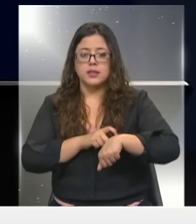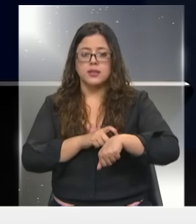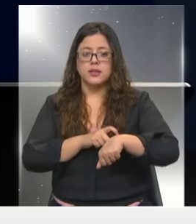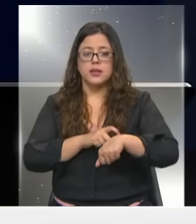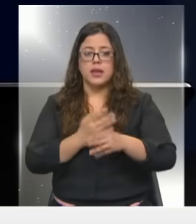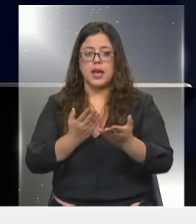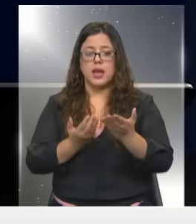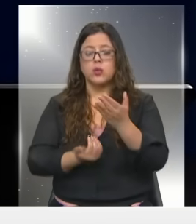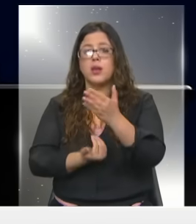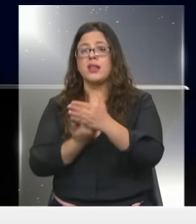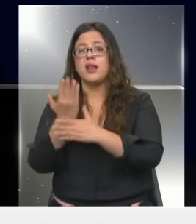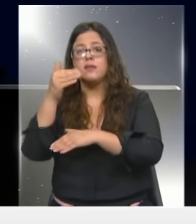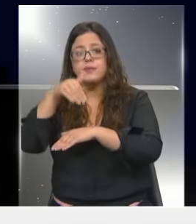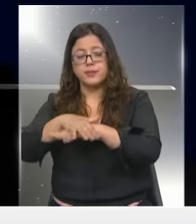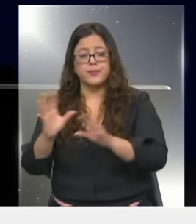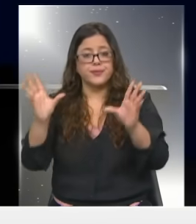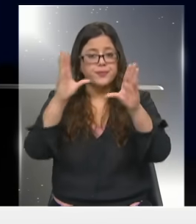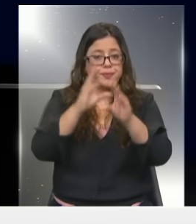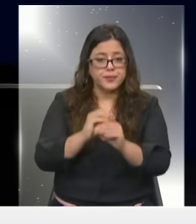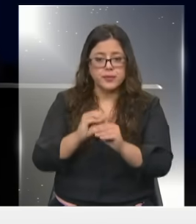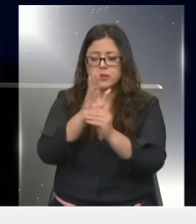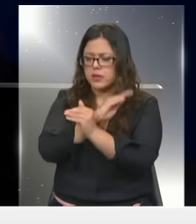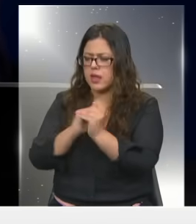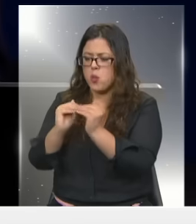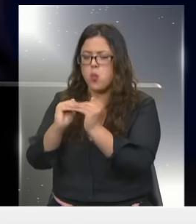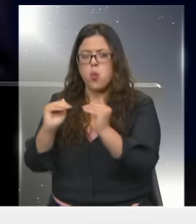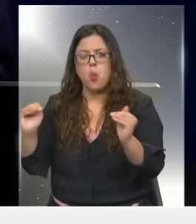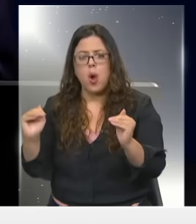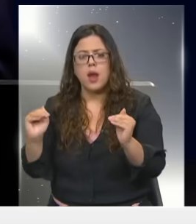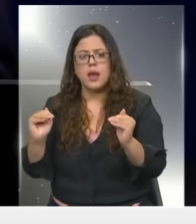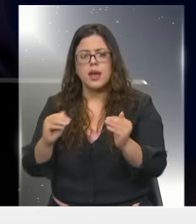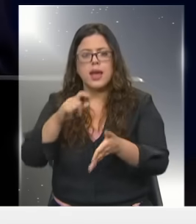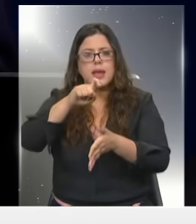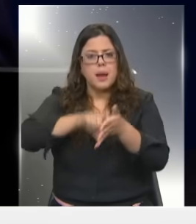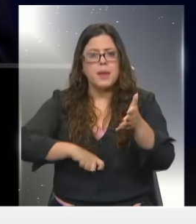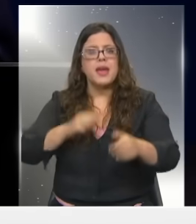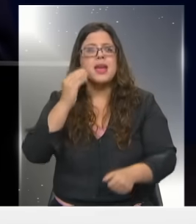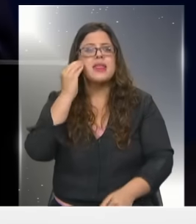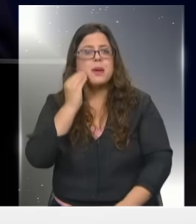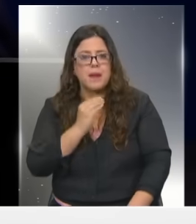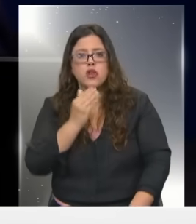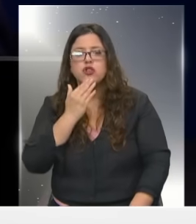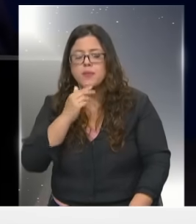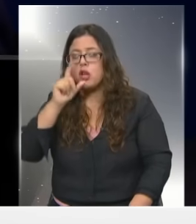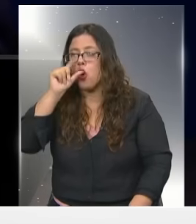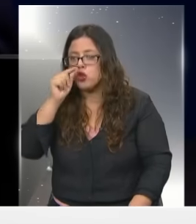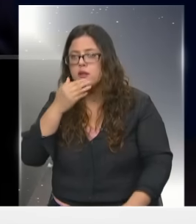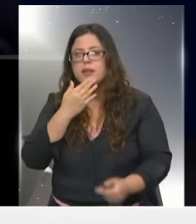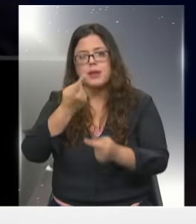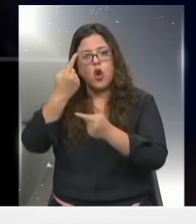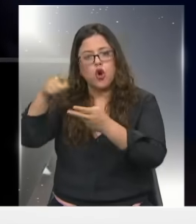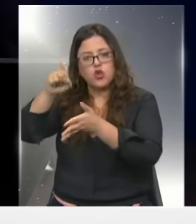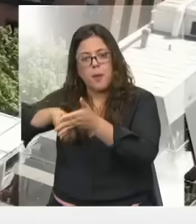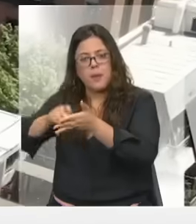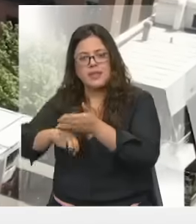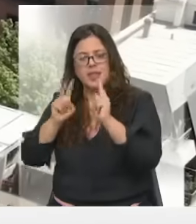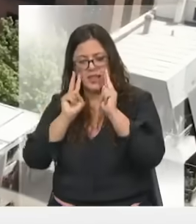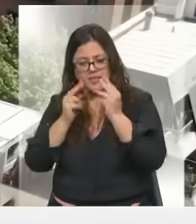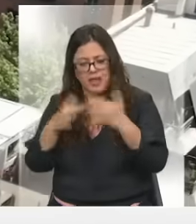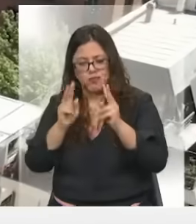tanto diurnas como nocturnas, son exactamente iguales, tanto en mayo como en octubre y como en otros meses que también pudimos